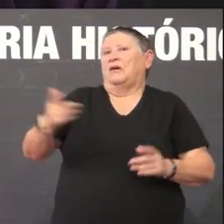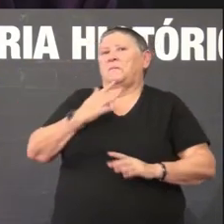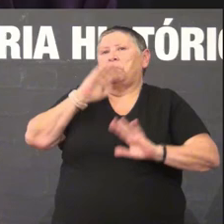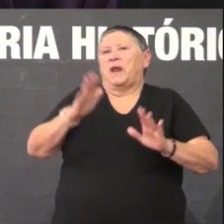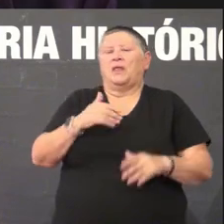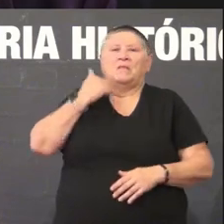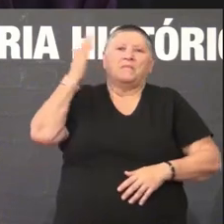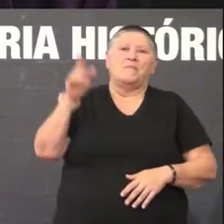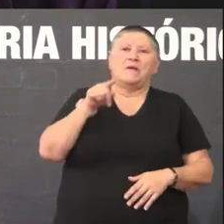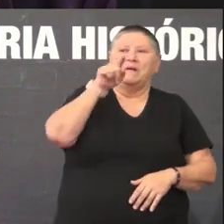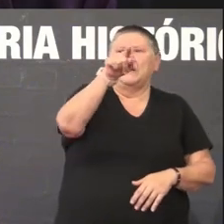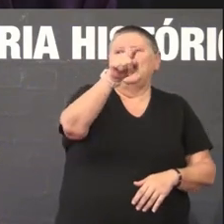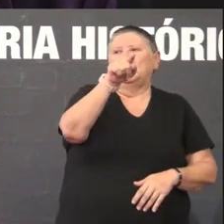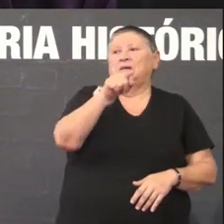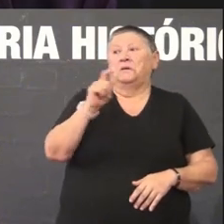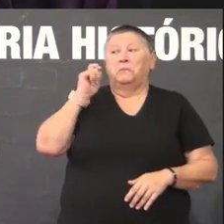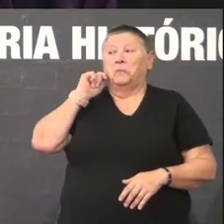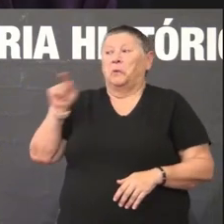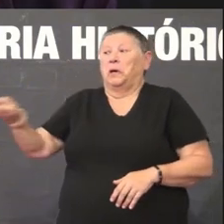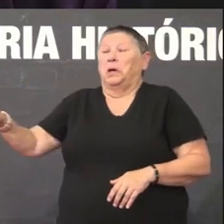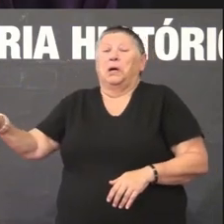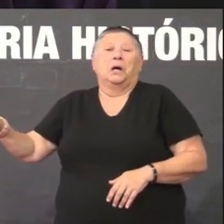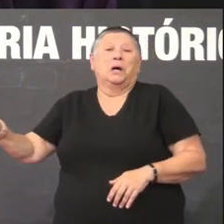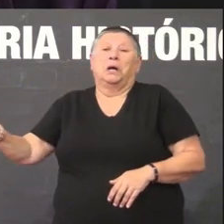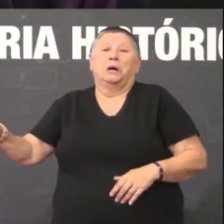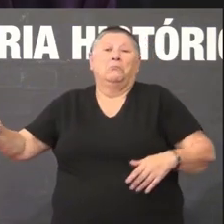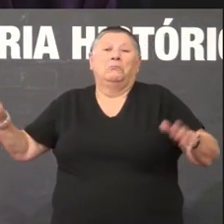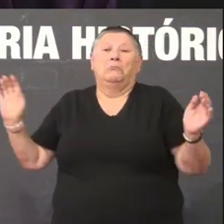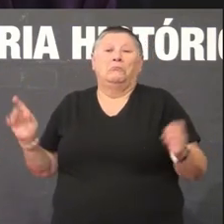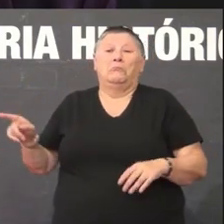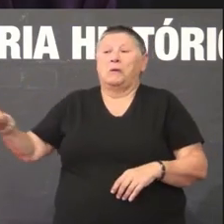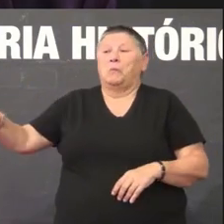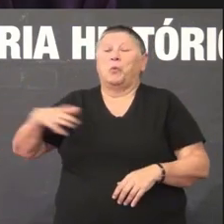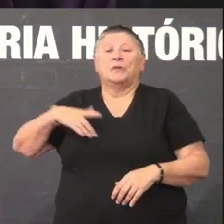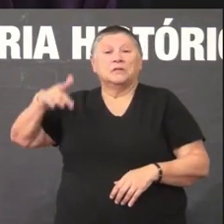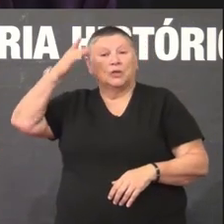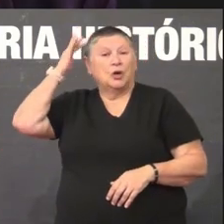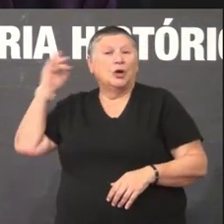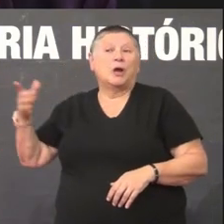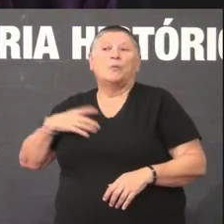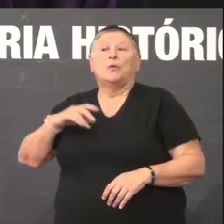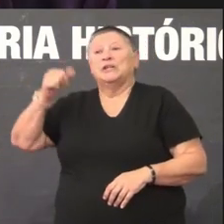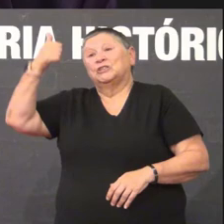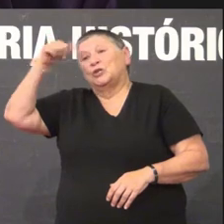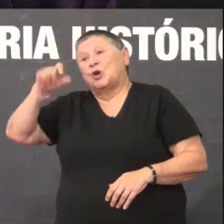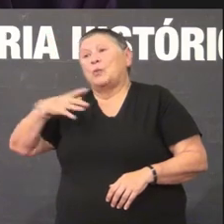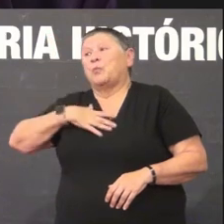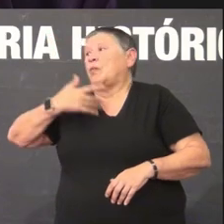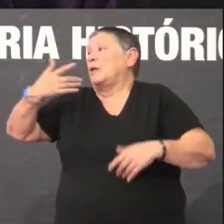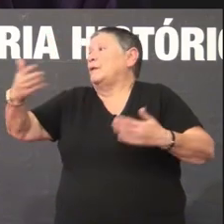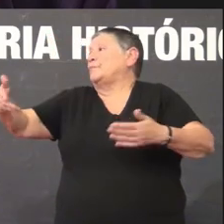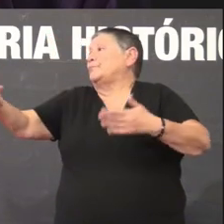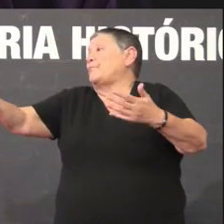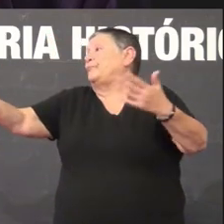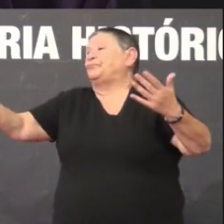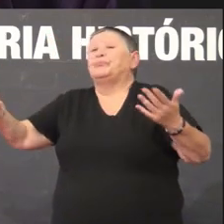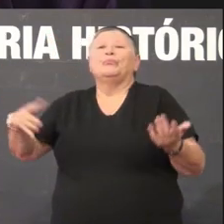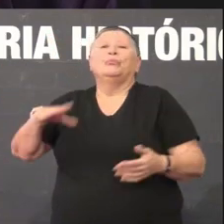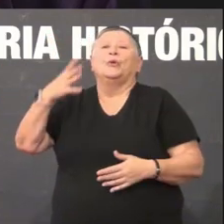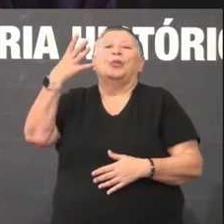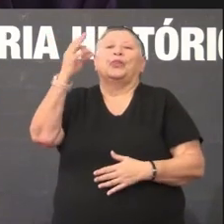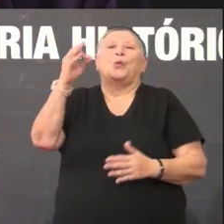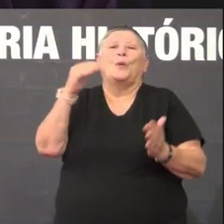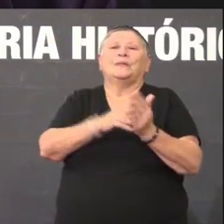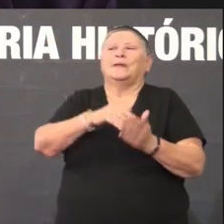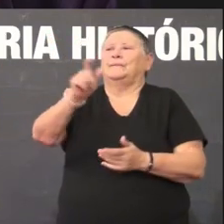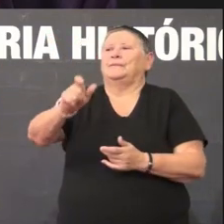oportuno. Y bueno, esta señora, pues es un, podía ser esta, como podía ser cinco, o podía ser un señor, o podía ser 50.000